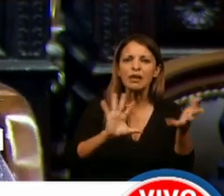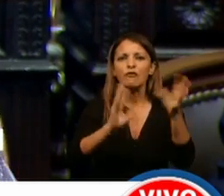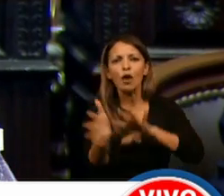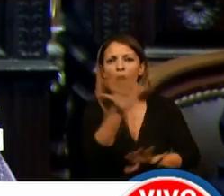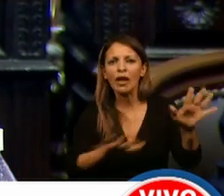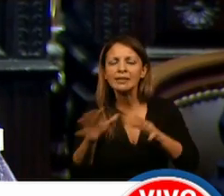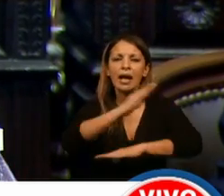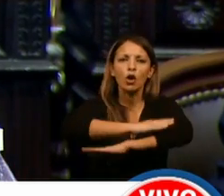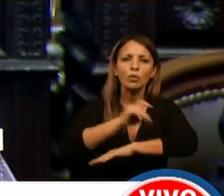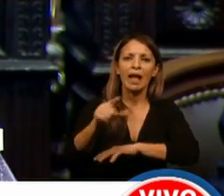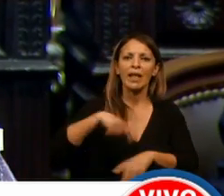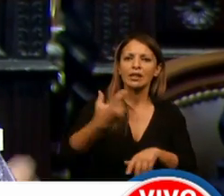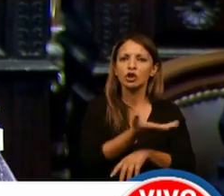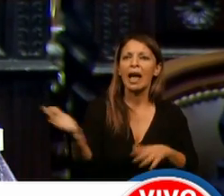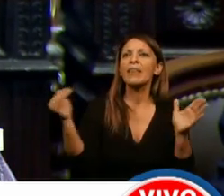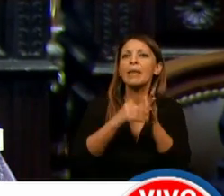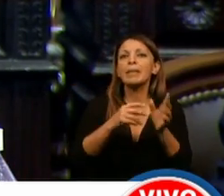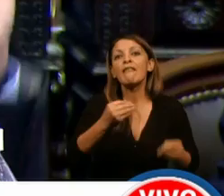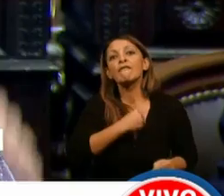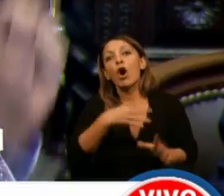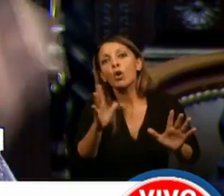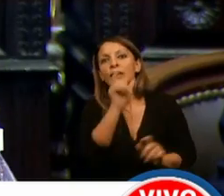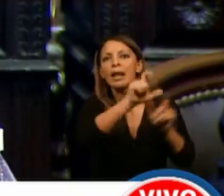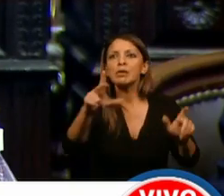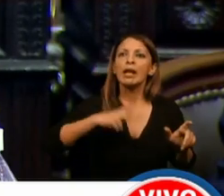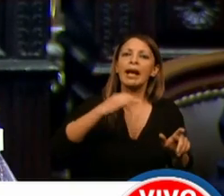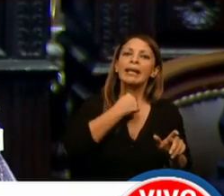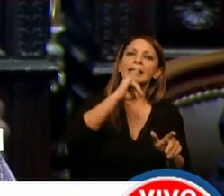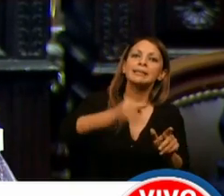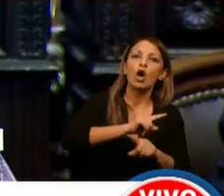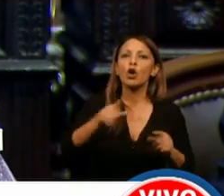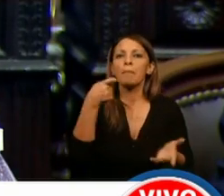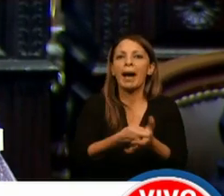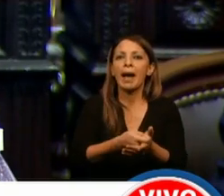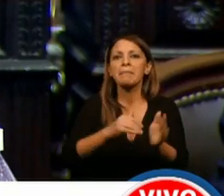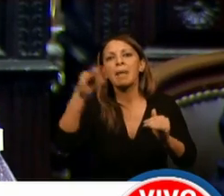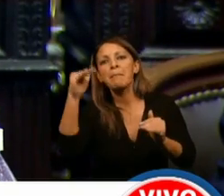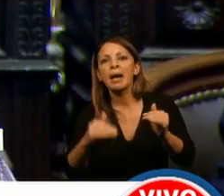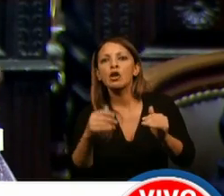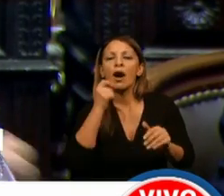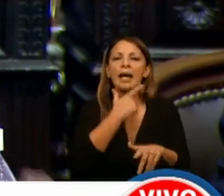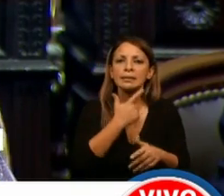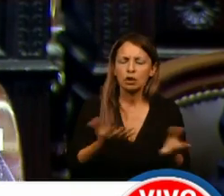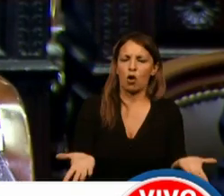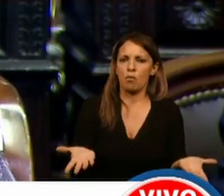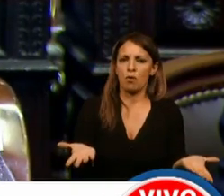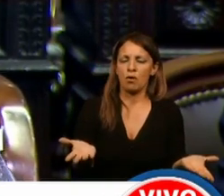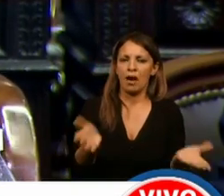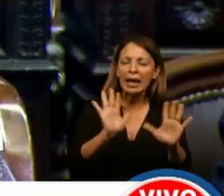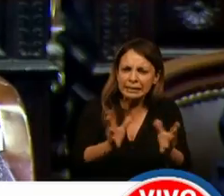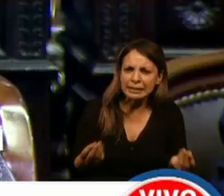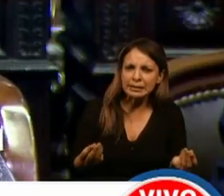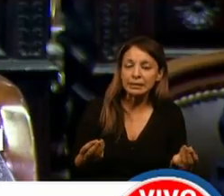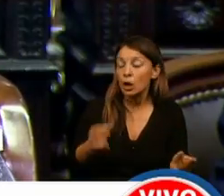conductas en la sociedad depende de que los ricos quieran o no pagar más o menos gas más reaccionario que esto jamás